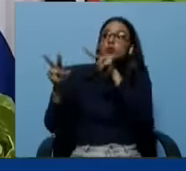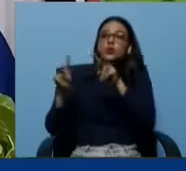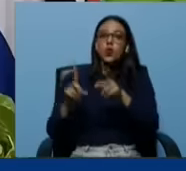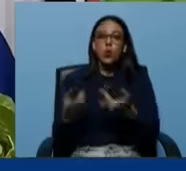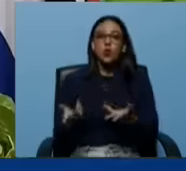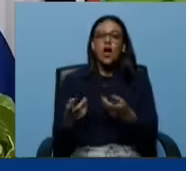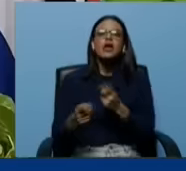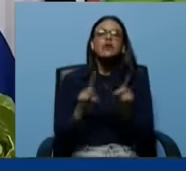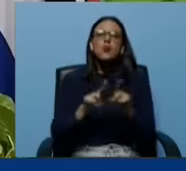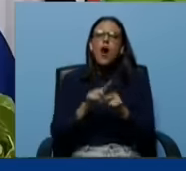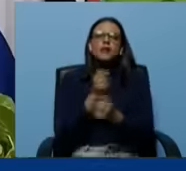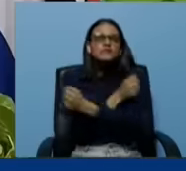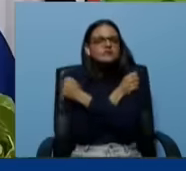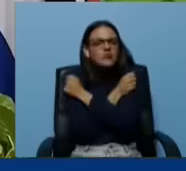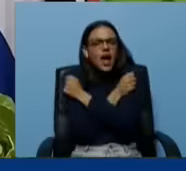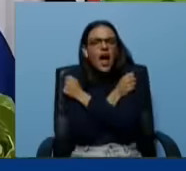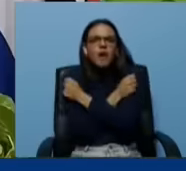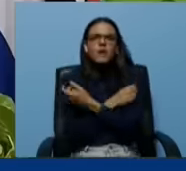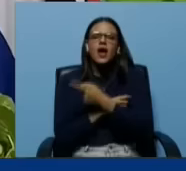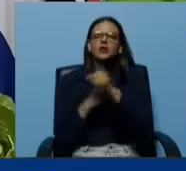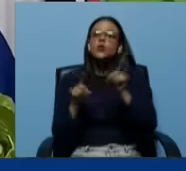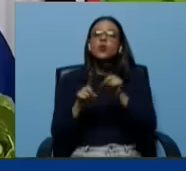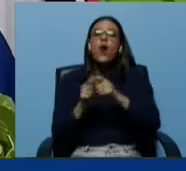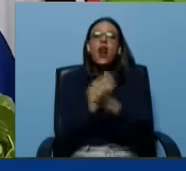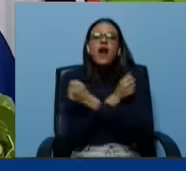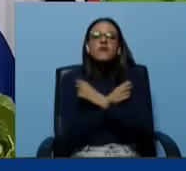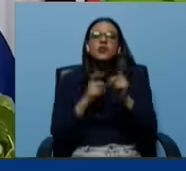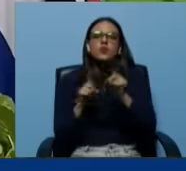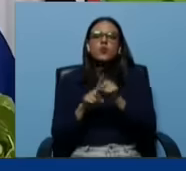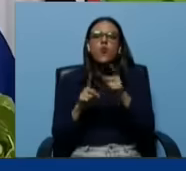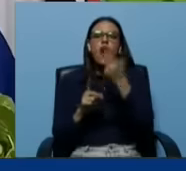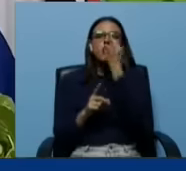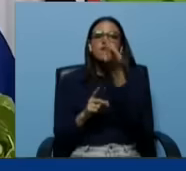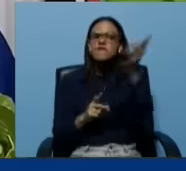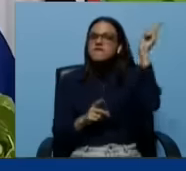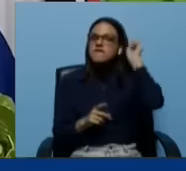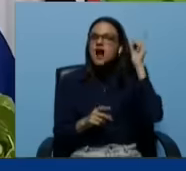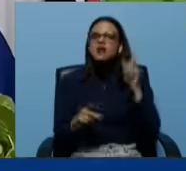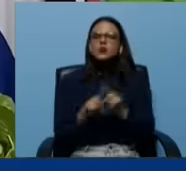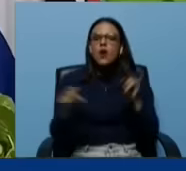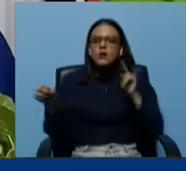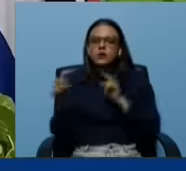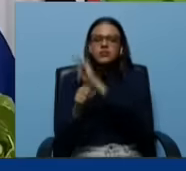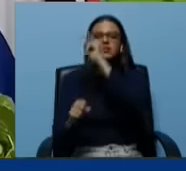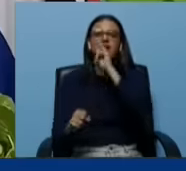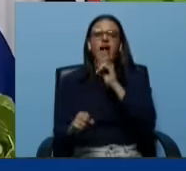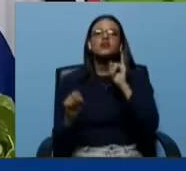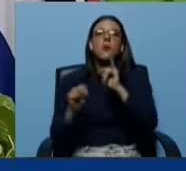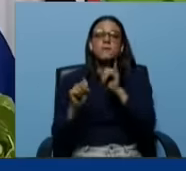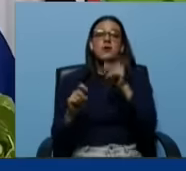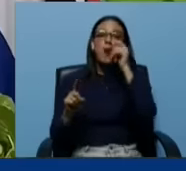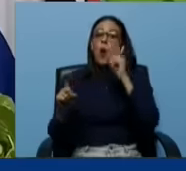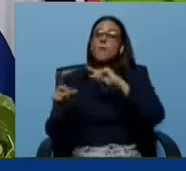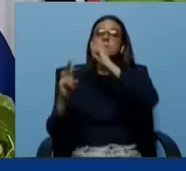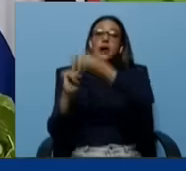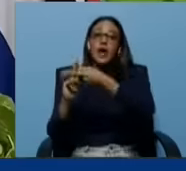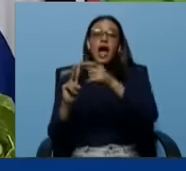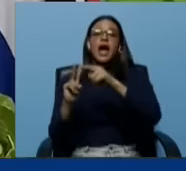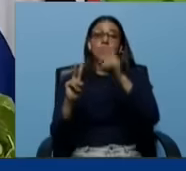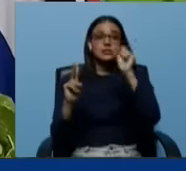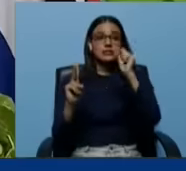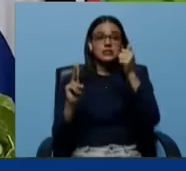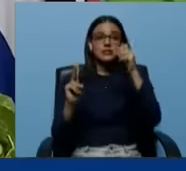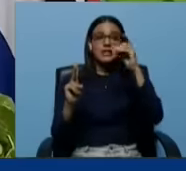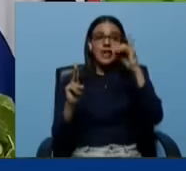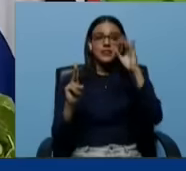Era el abrazo de Judas para darle confianza a Sandino de que nada iba a